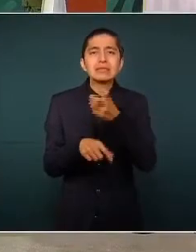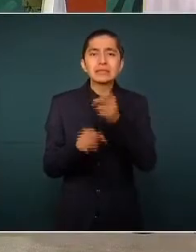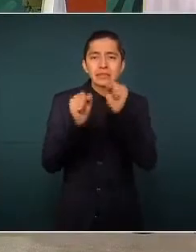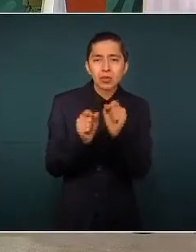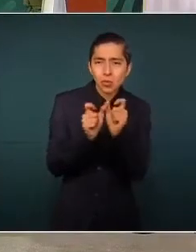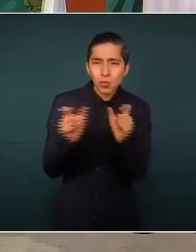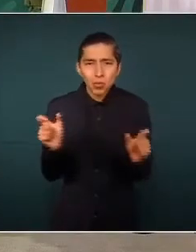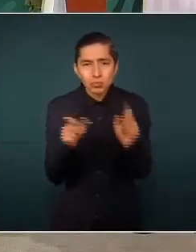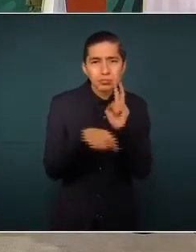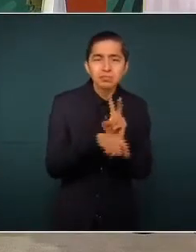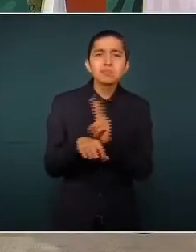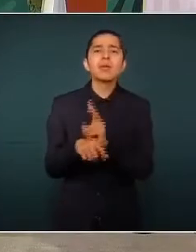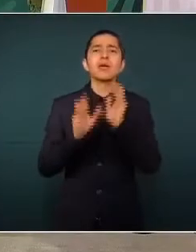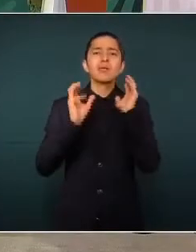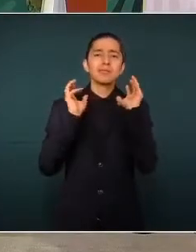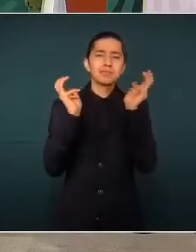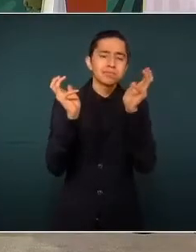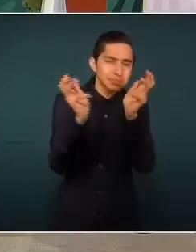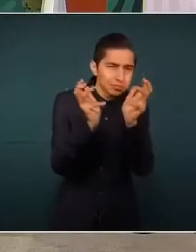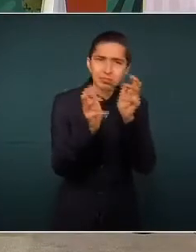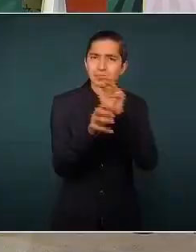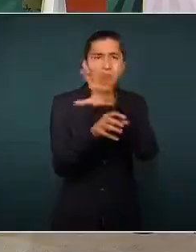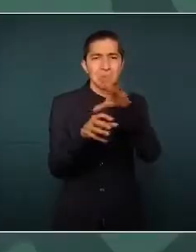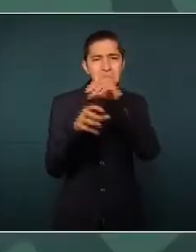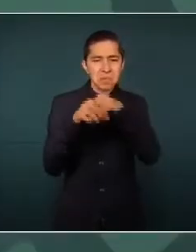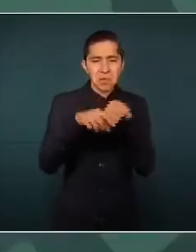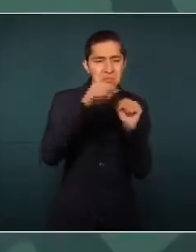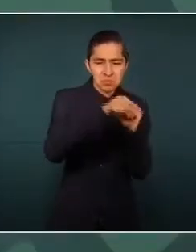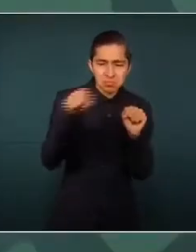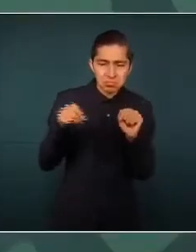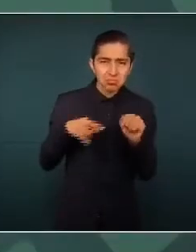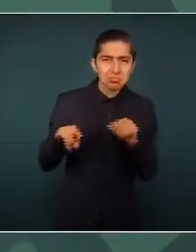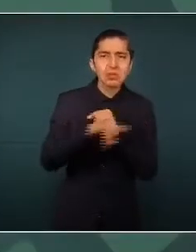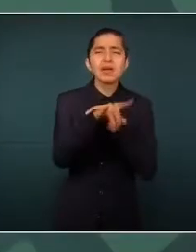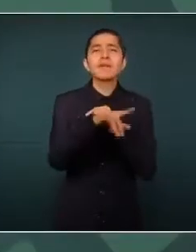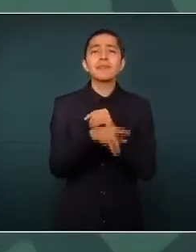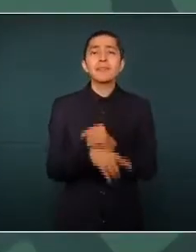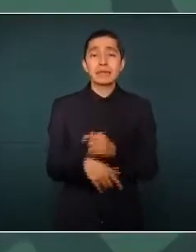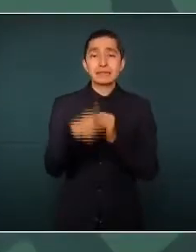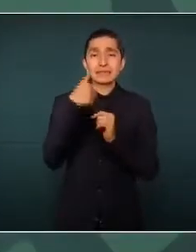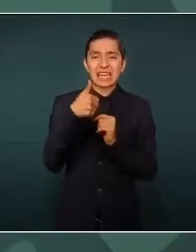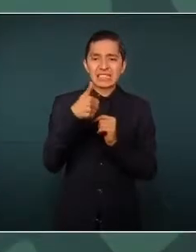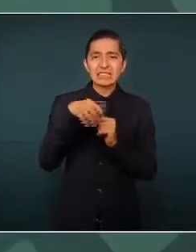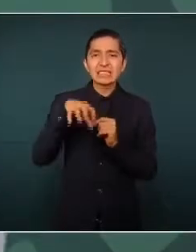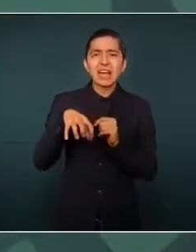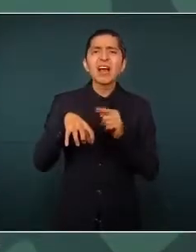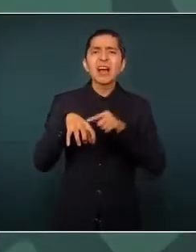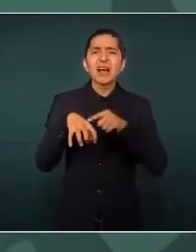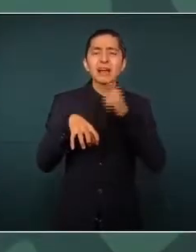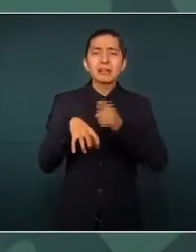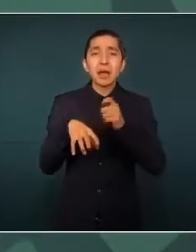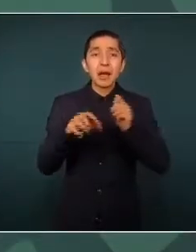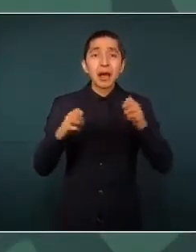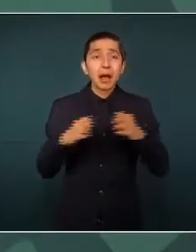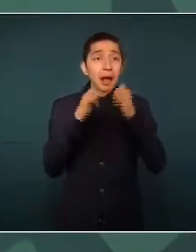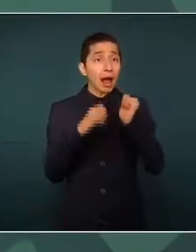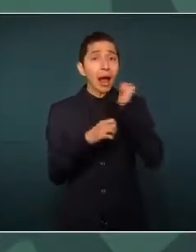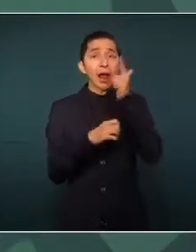seguridad, patrullajes en diferentes áreas y 6 fuerzas de reacción para atender alguna emergencia que tenga el